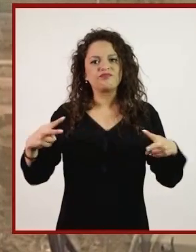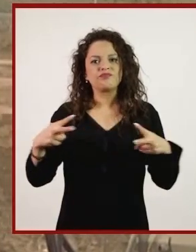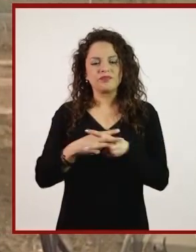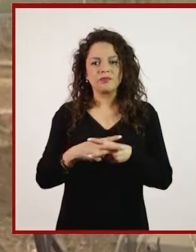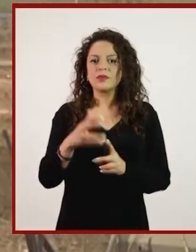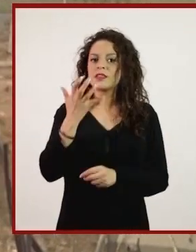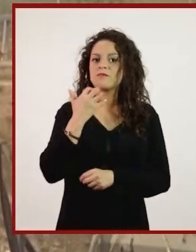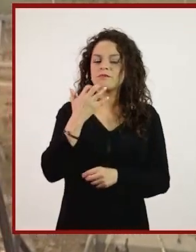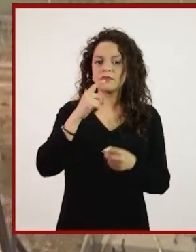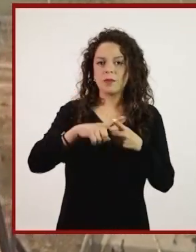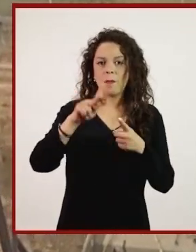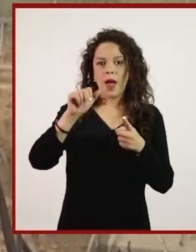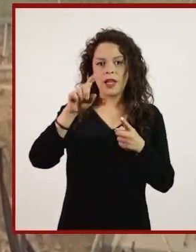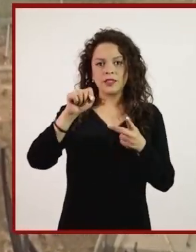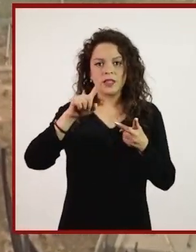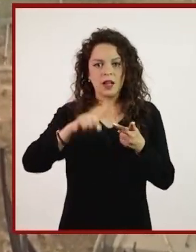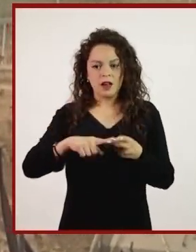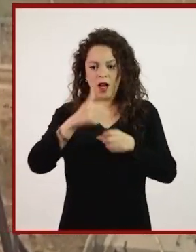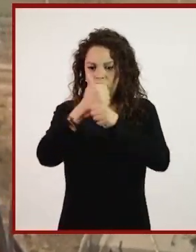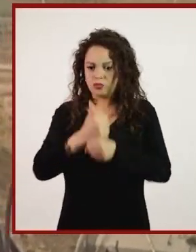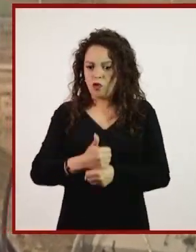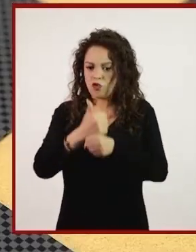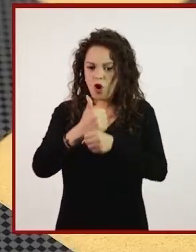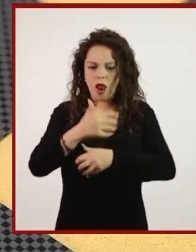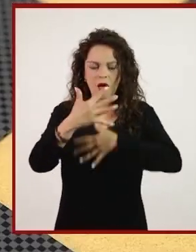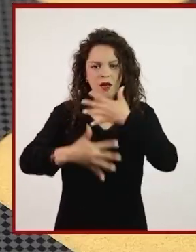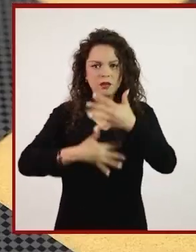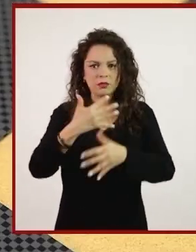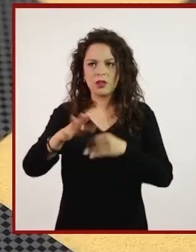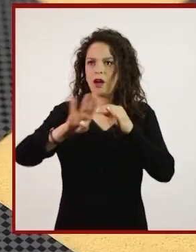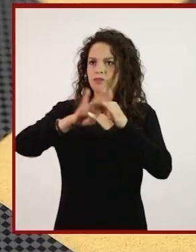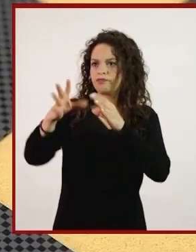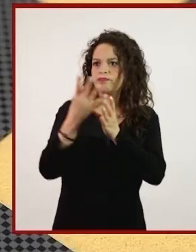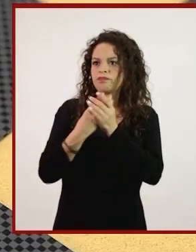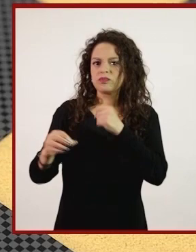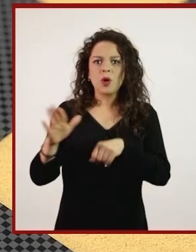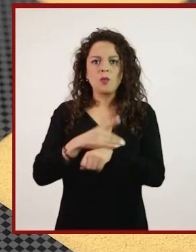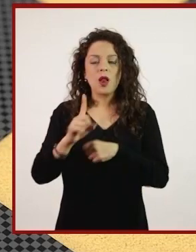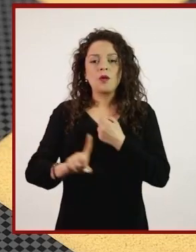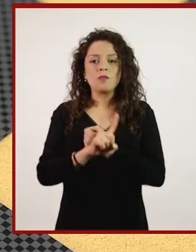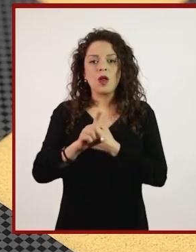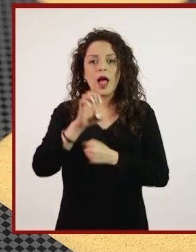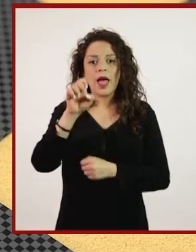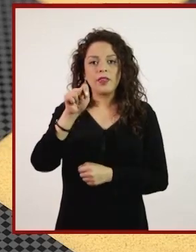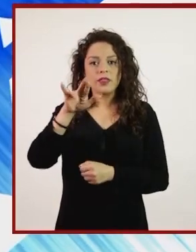del conflicto histórico entre Israel y Palestina, violencia, exilio y